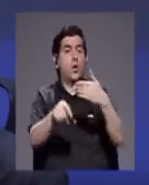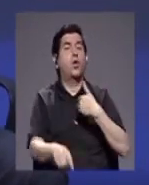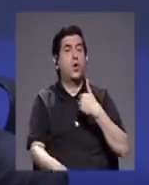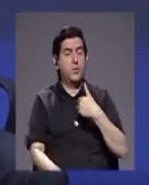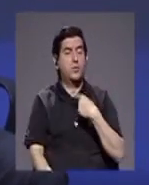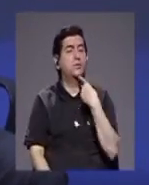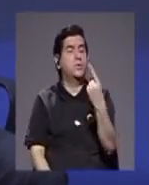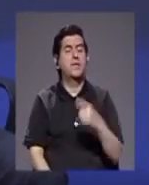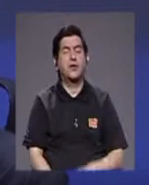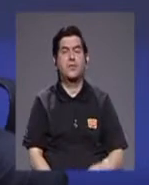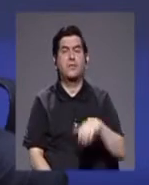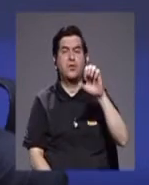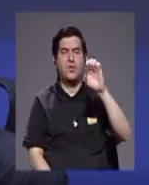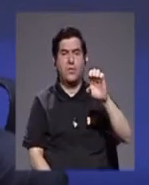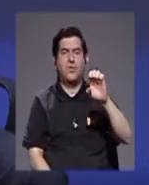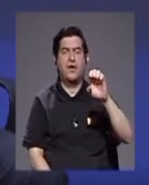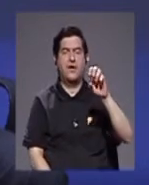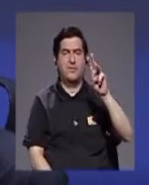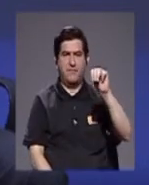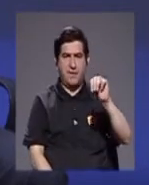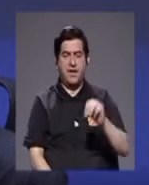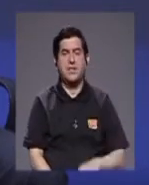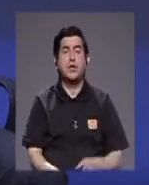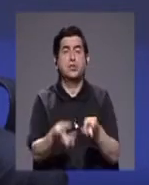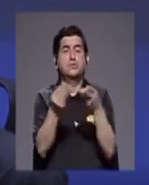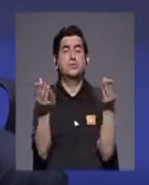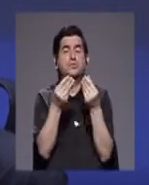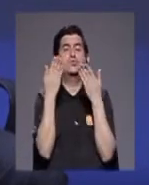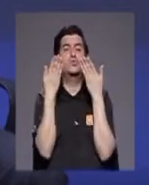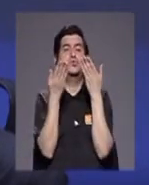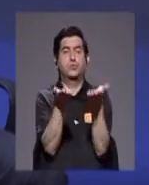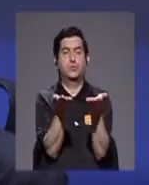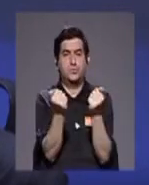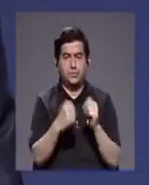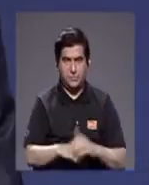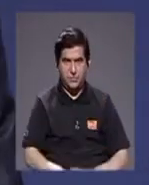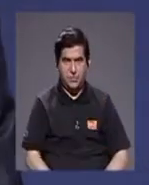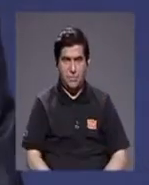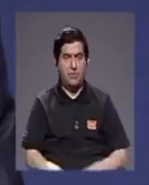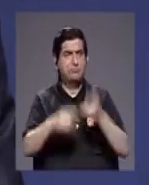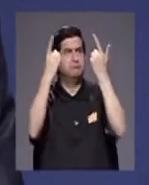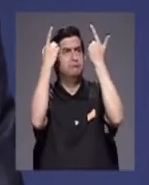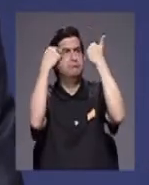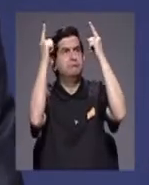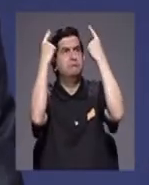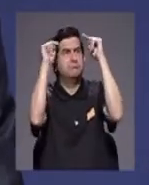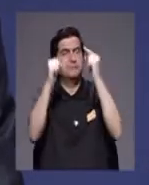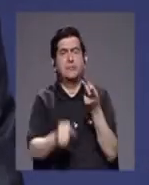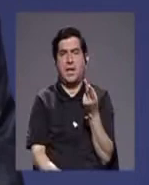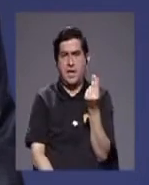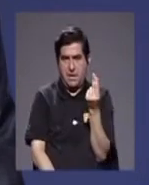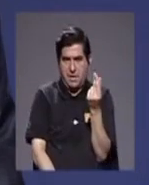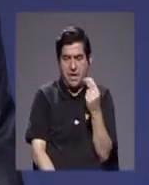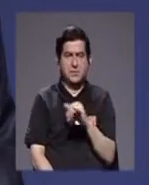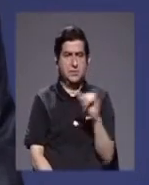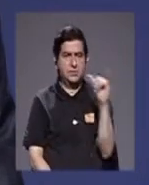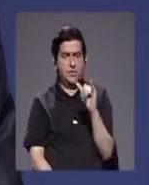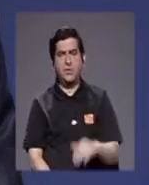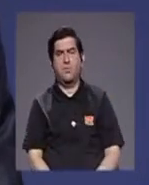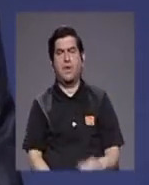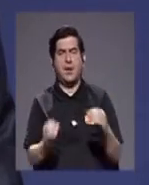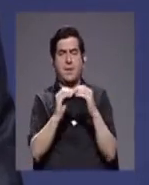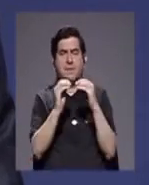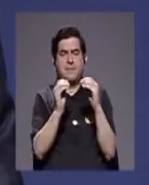decía Efraín, de poder ofrecer soluciones que sean eficientes en cuanto a costo y que tengan mucho